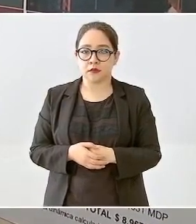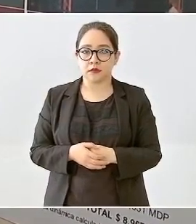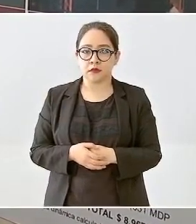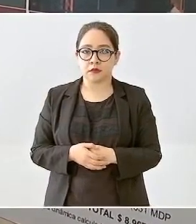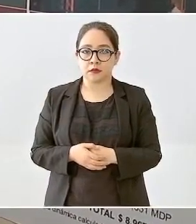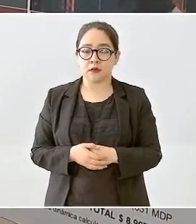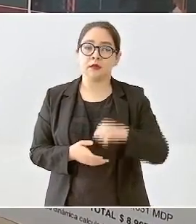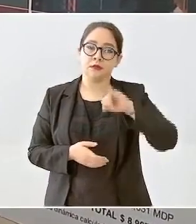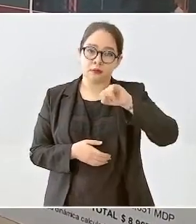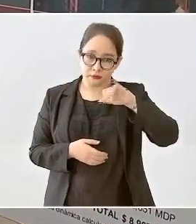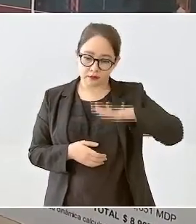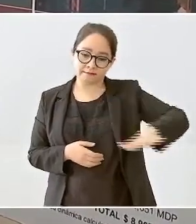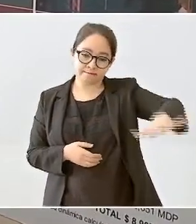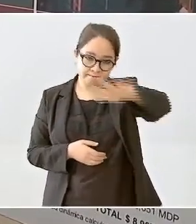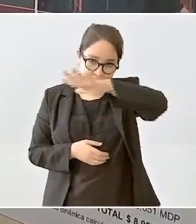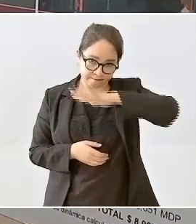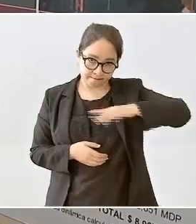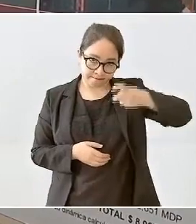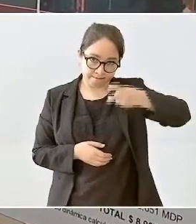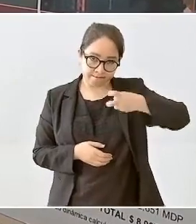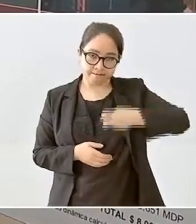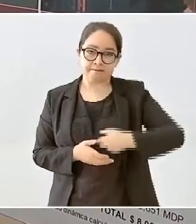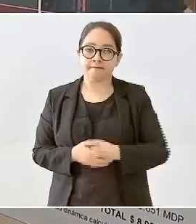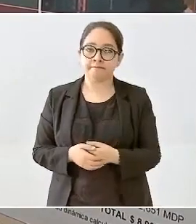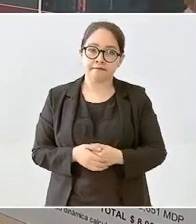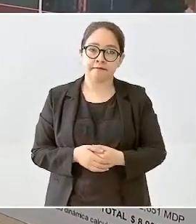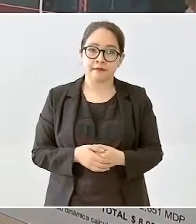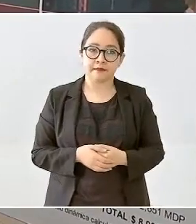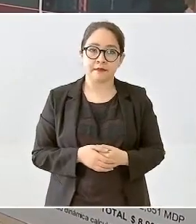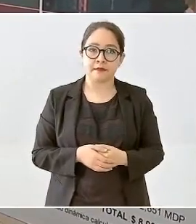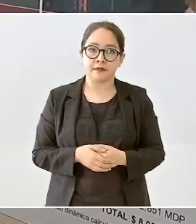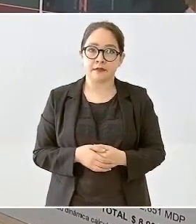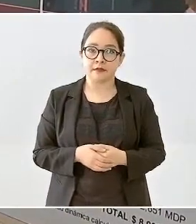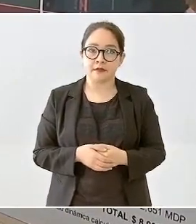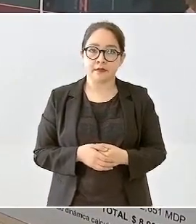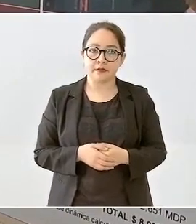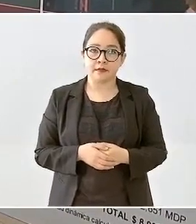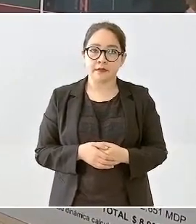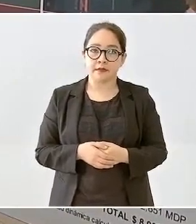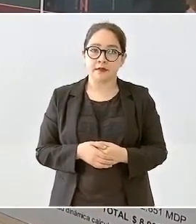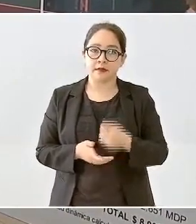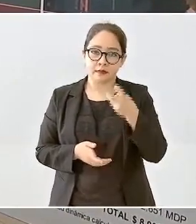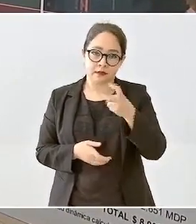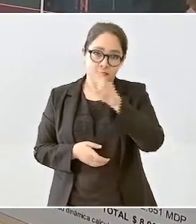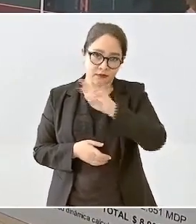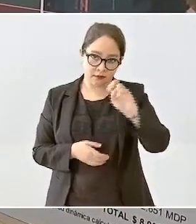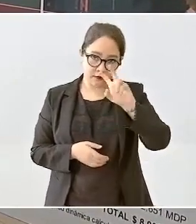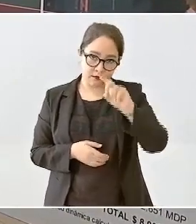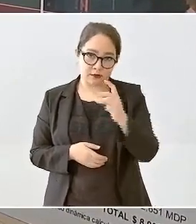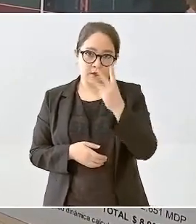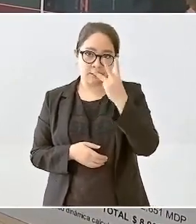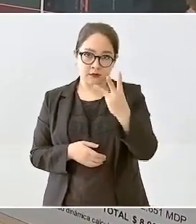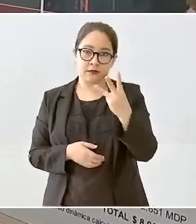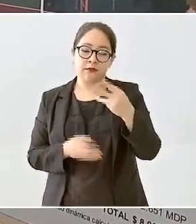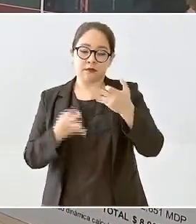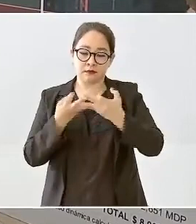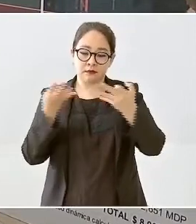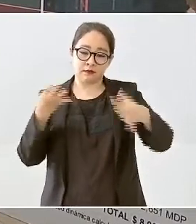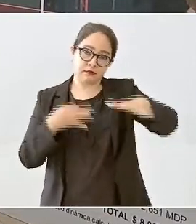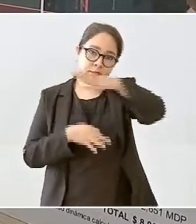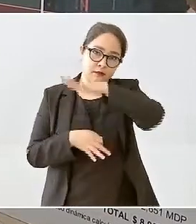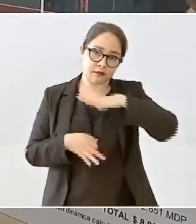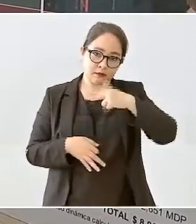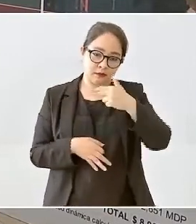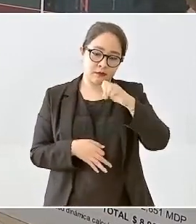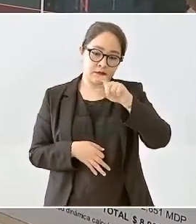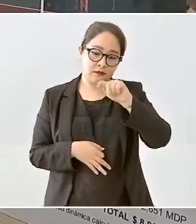Sí, en esta zona. O sea, estas son las 233 hectáreas, todo esto. Aquí vamos a